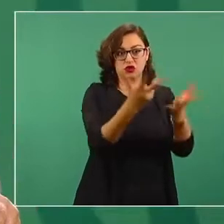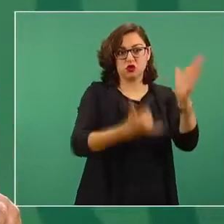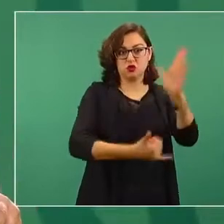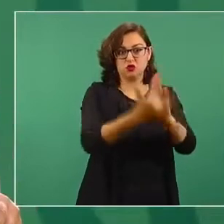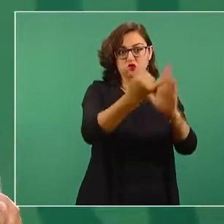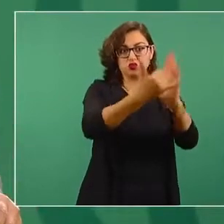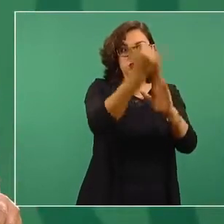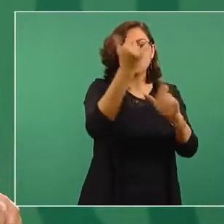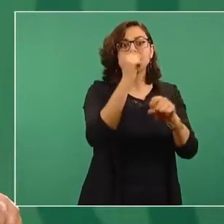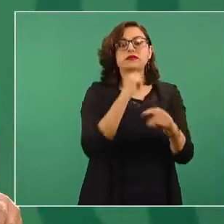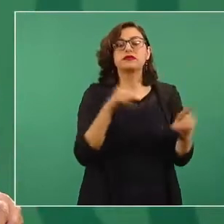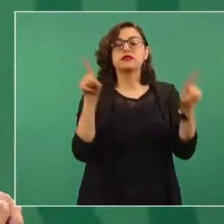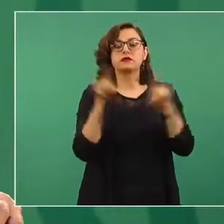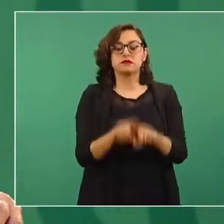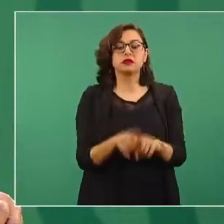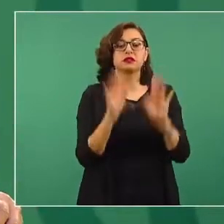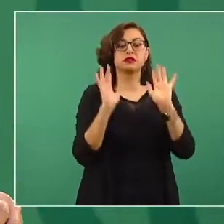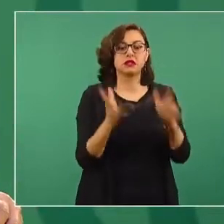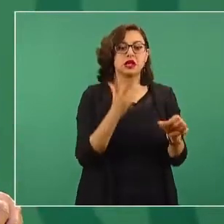miradores,